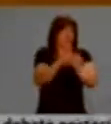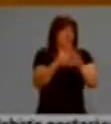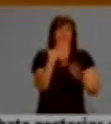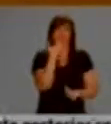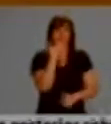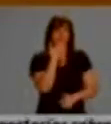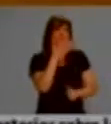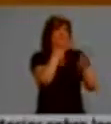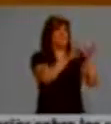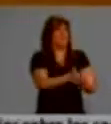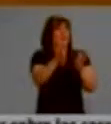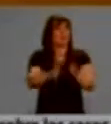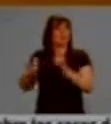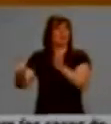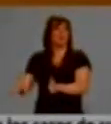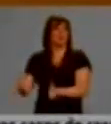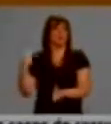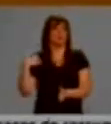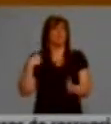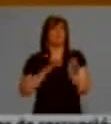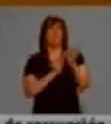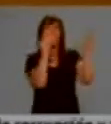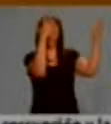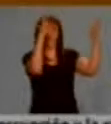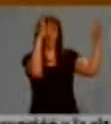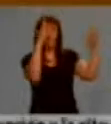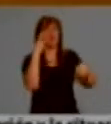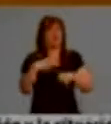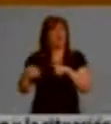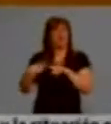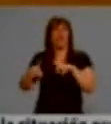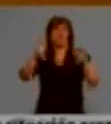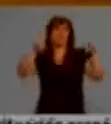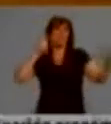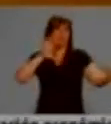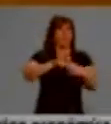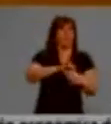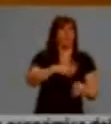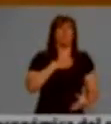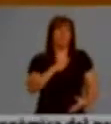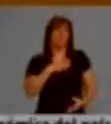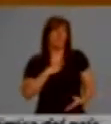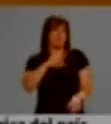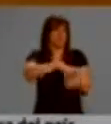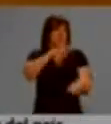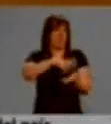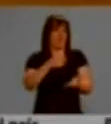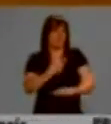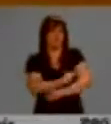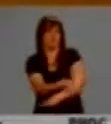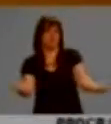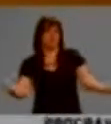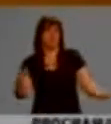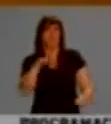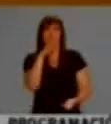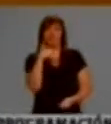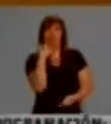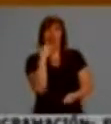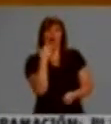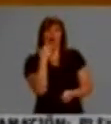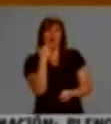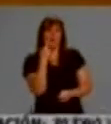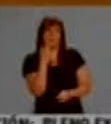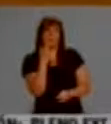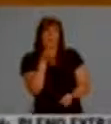otros, a los que aplauden y jalean las marrullerías de papeles y fotocopias, los que transforman cada insinuación